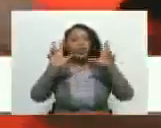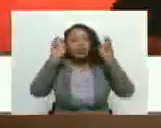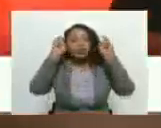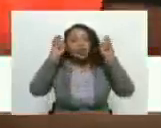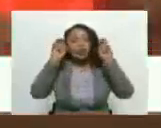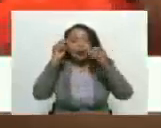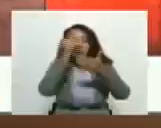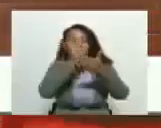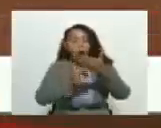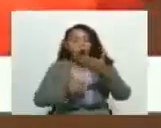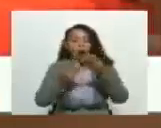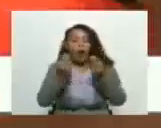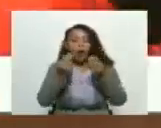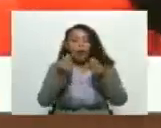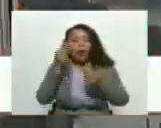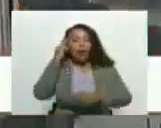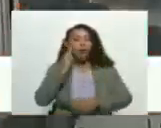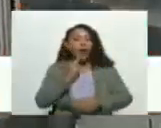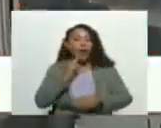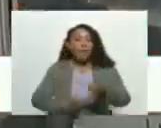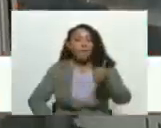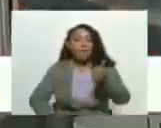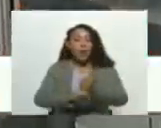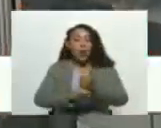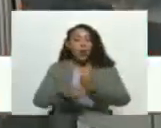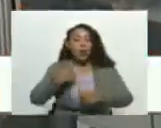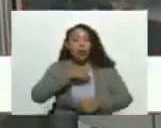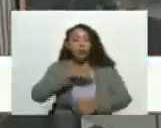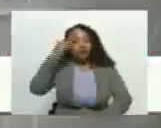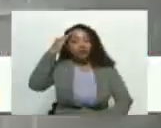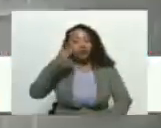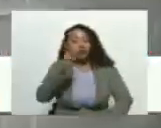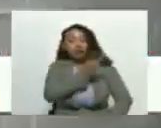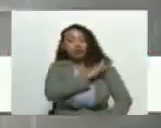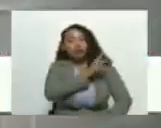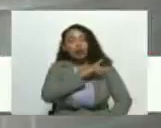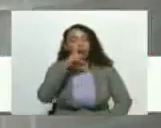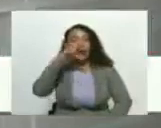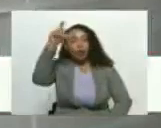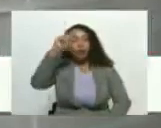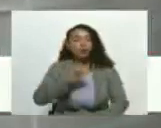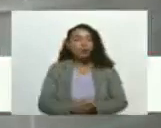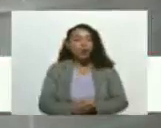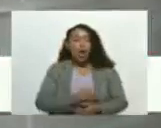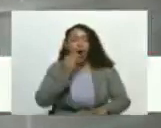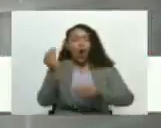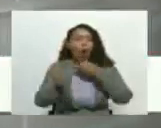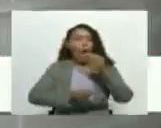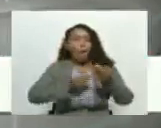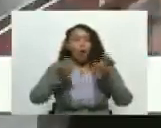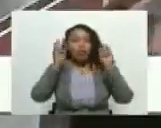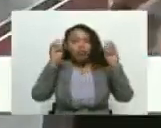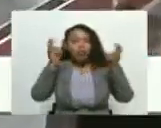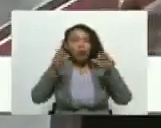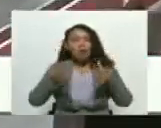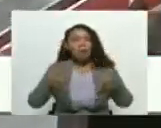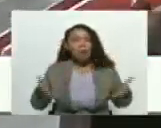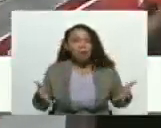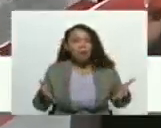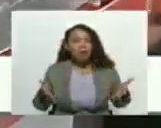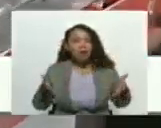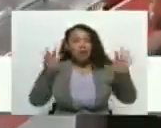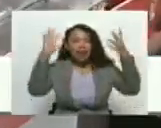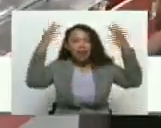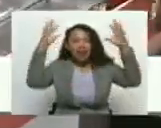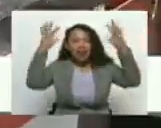de la agenda económica bolivariana que ha impulsado nuestro comandante en jefe Nicolás Maduro Moros, y como parte de la